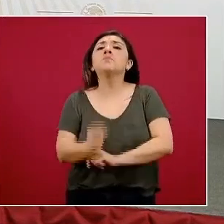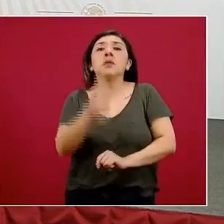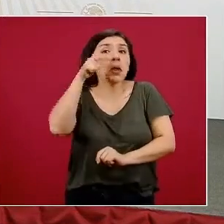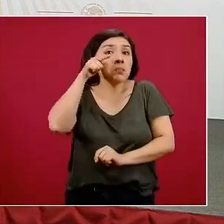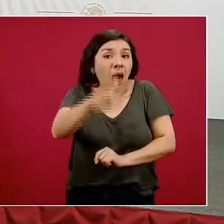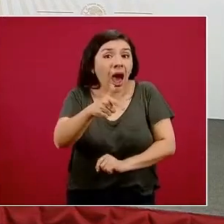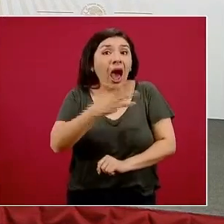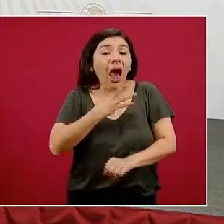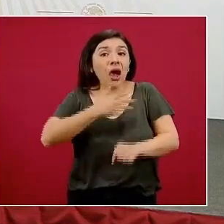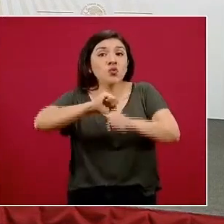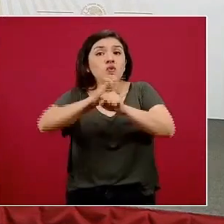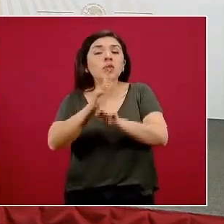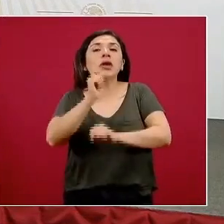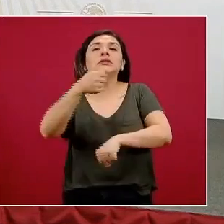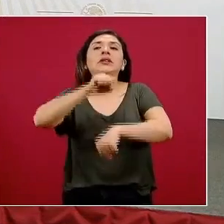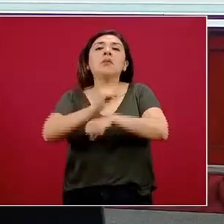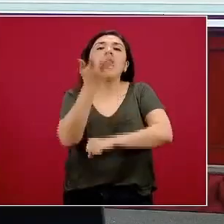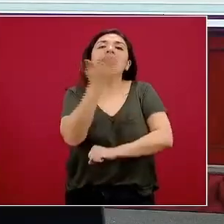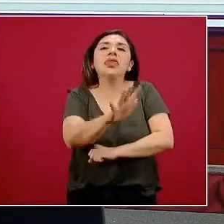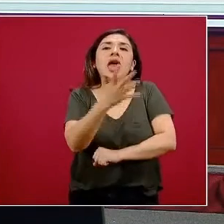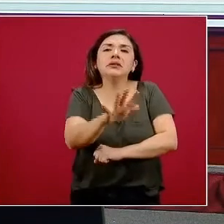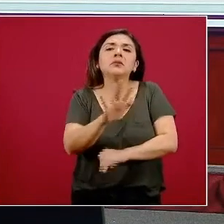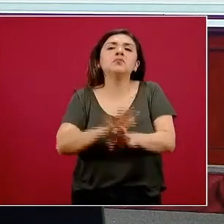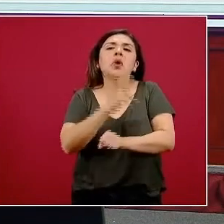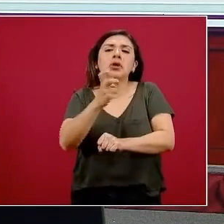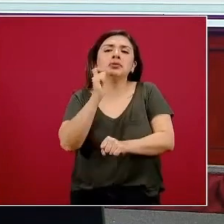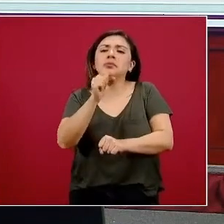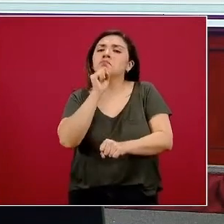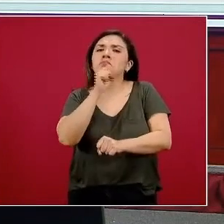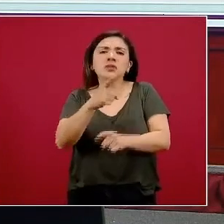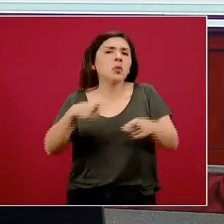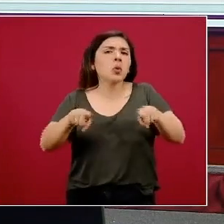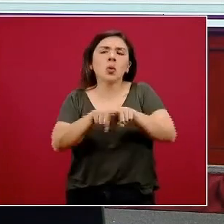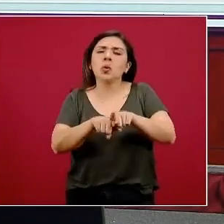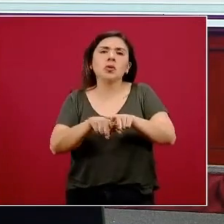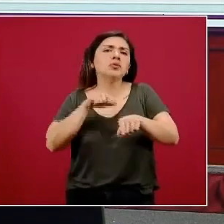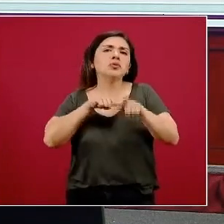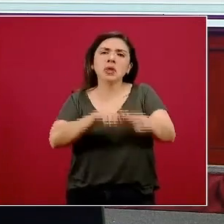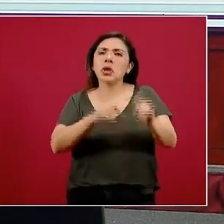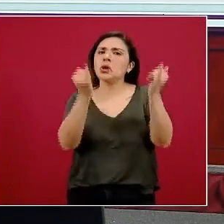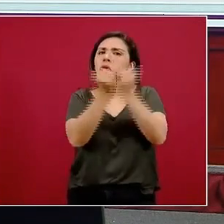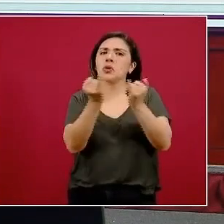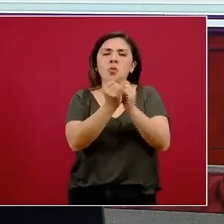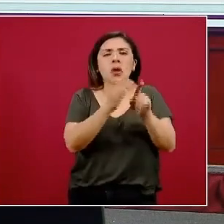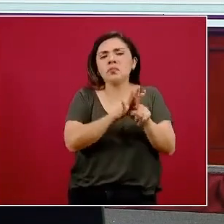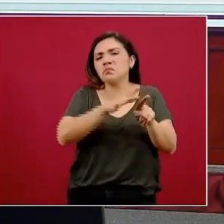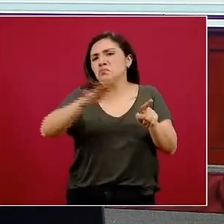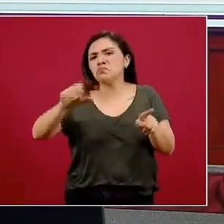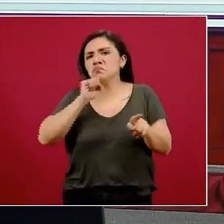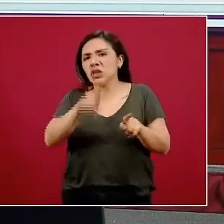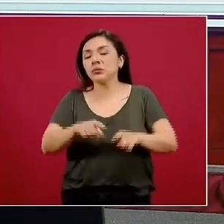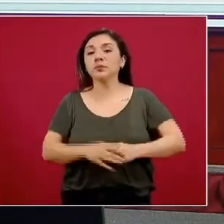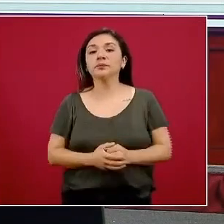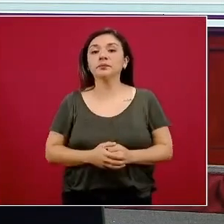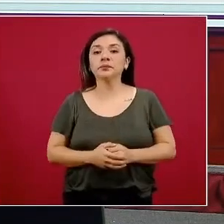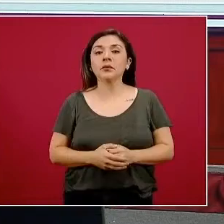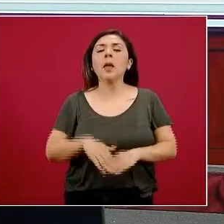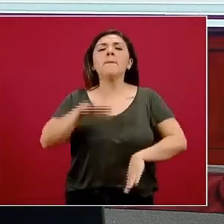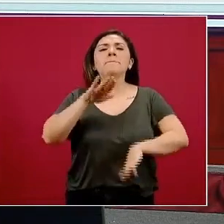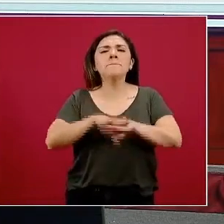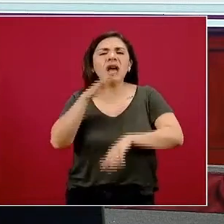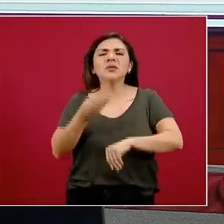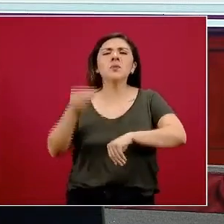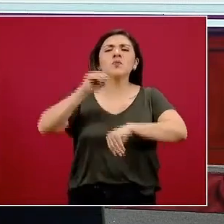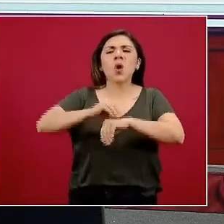lo tuvimos de la semana 10 en adelante, por eso los confirmados se mantienen de manera similar. ¿Qué estamos